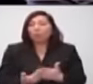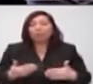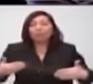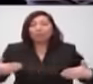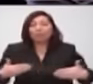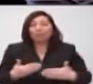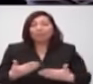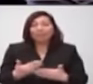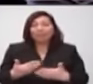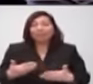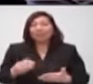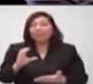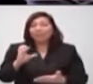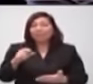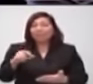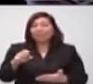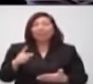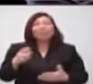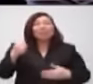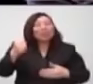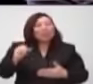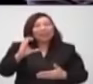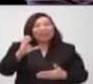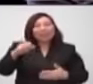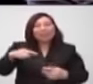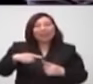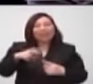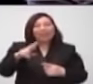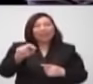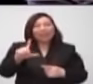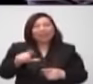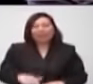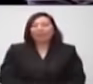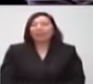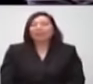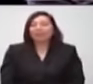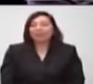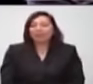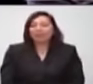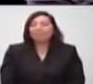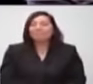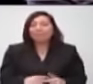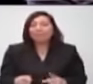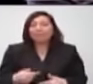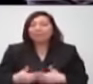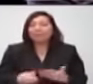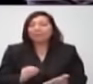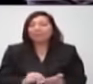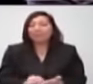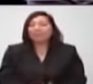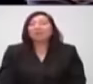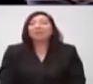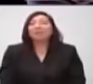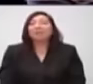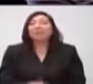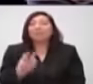carretera central. Es un proyecto que lo ha asumido la gestión del doctor Luis Castañeda para sacar esto adelante, y prácticamente ya